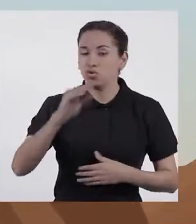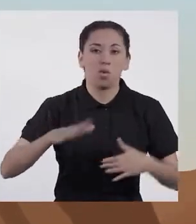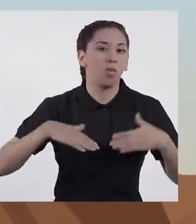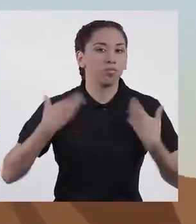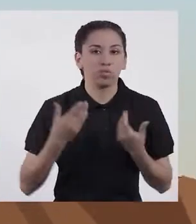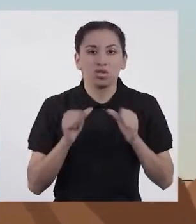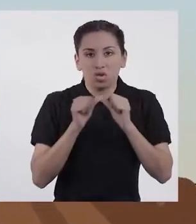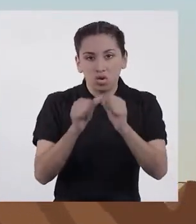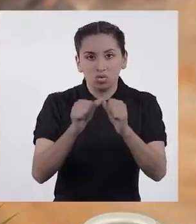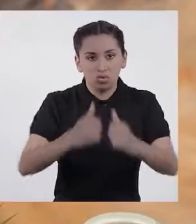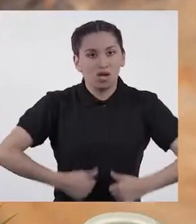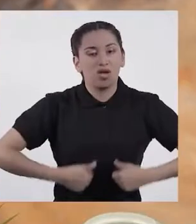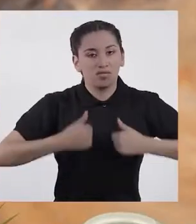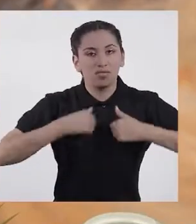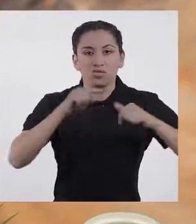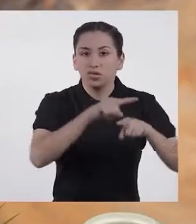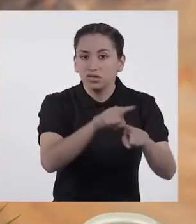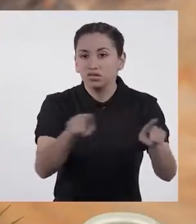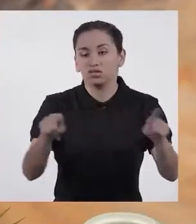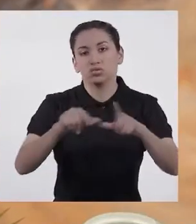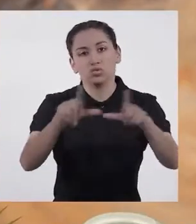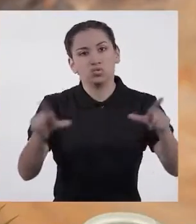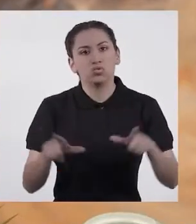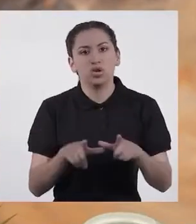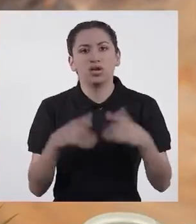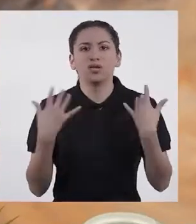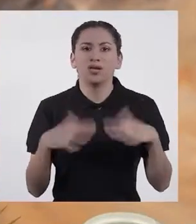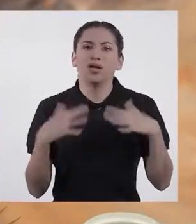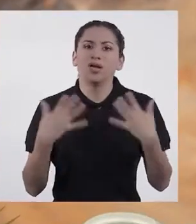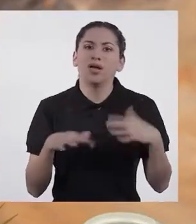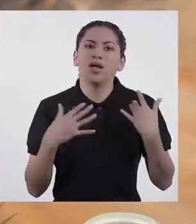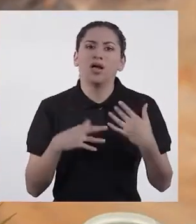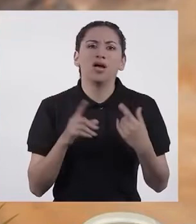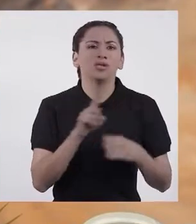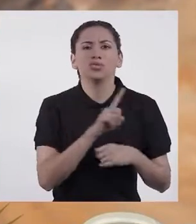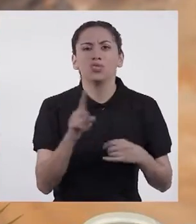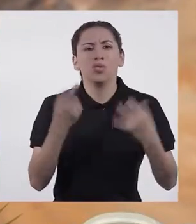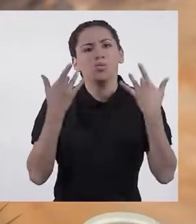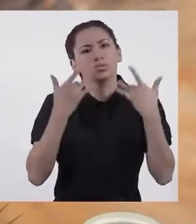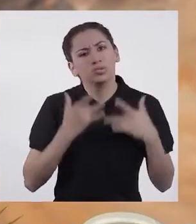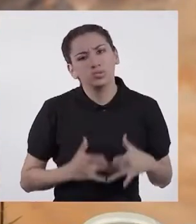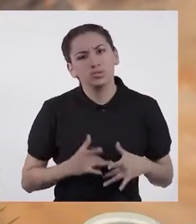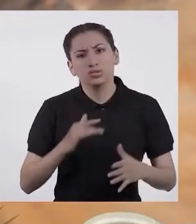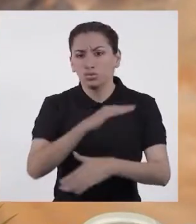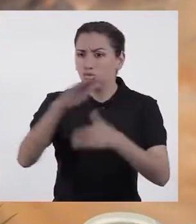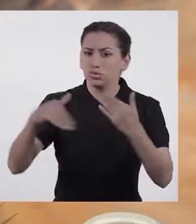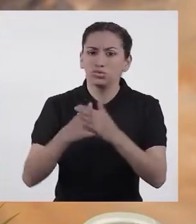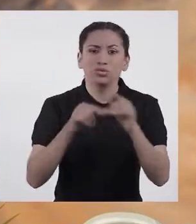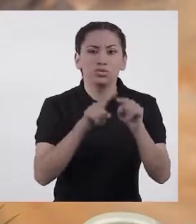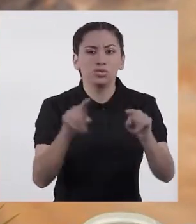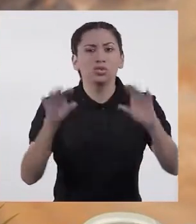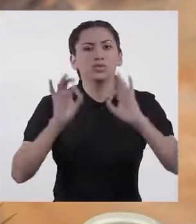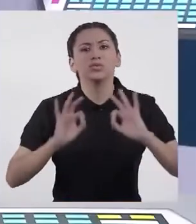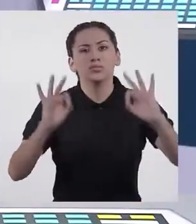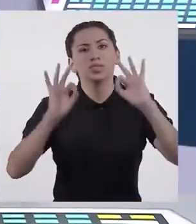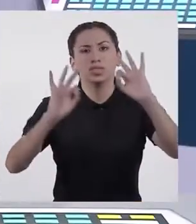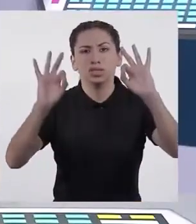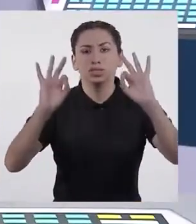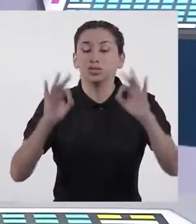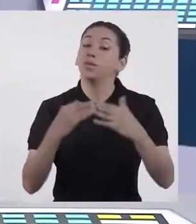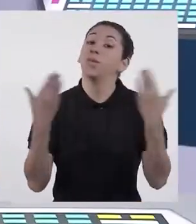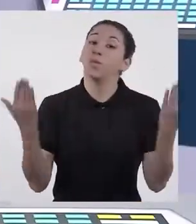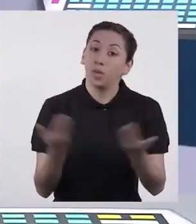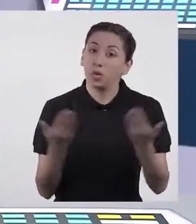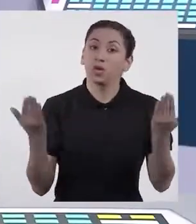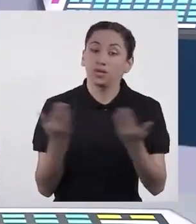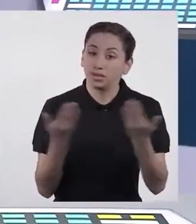su supervivencia. Techi, sería muy triste que todo eso pase. Ay,